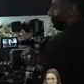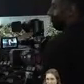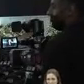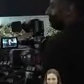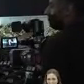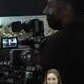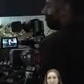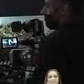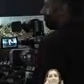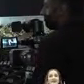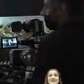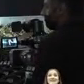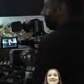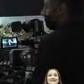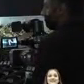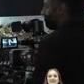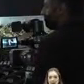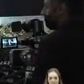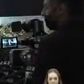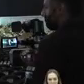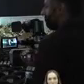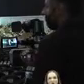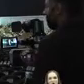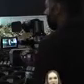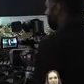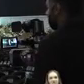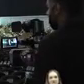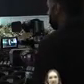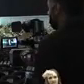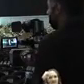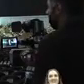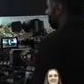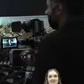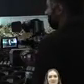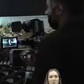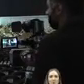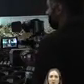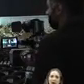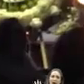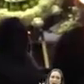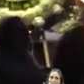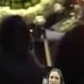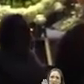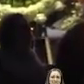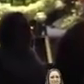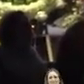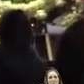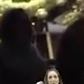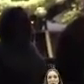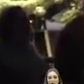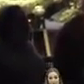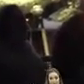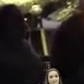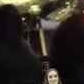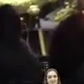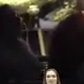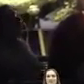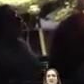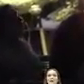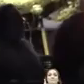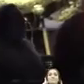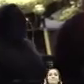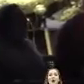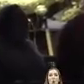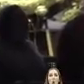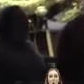más difícil nacer que morir. Así que eso no era un tema que le preocupaba, más bien sí esperaba que su cuerpo no